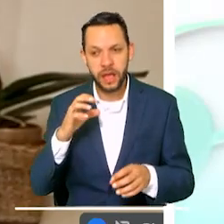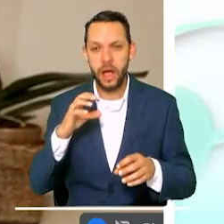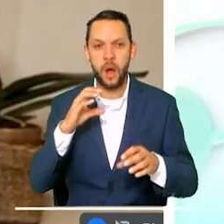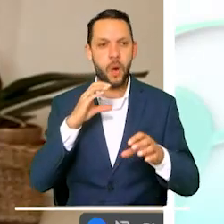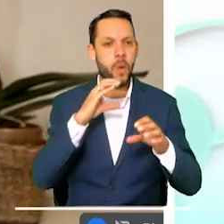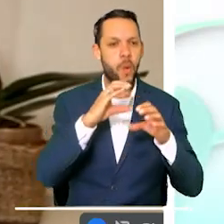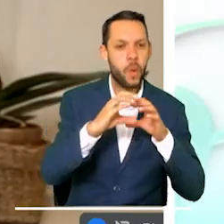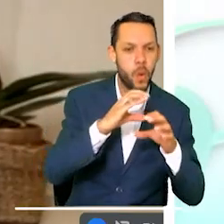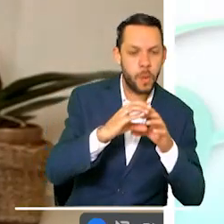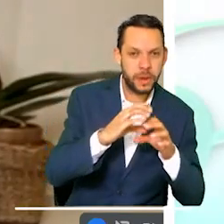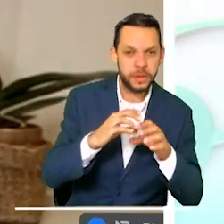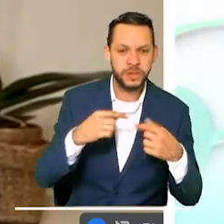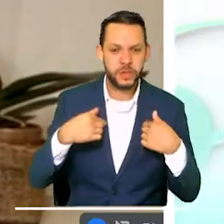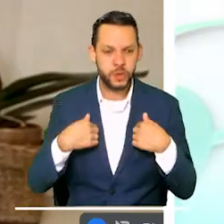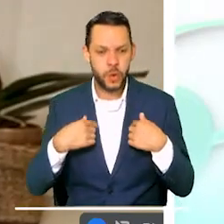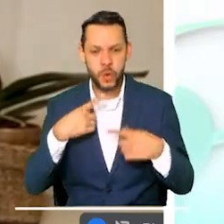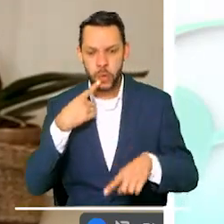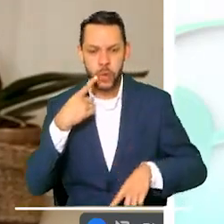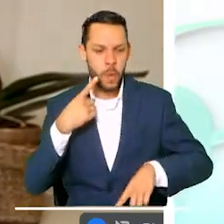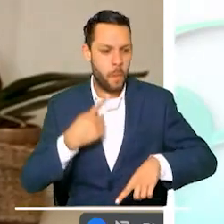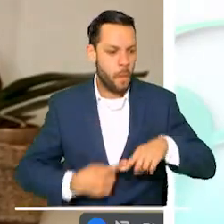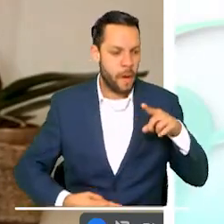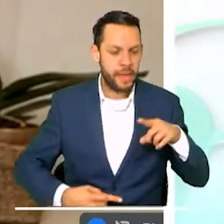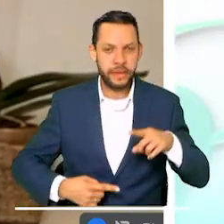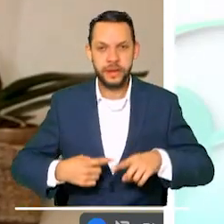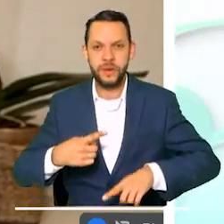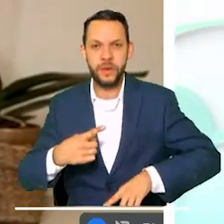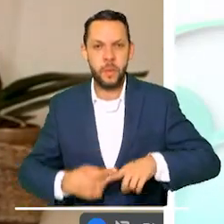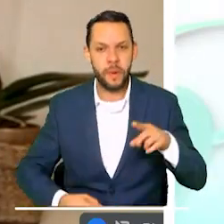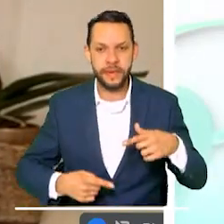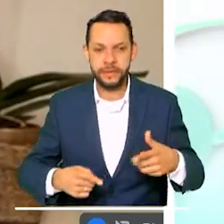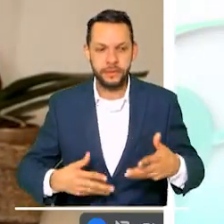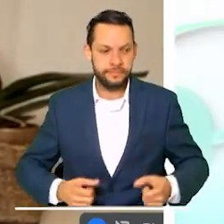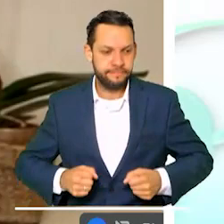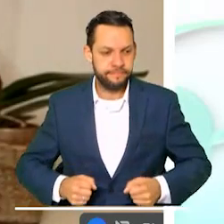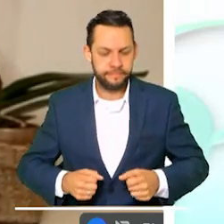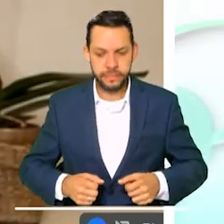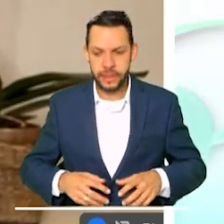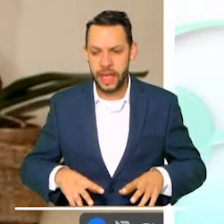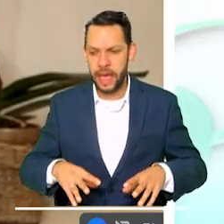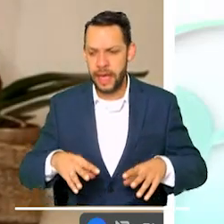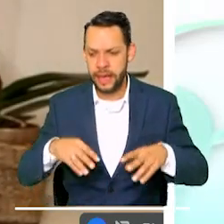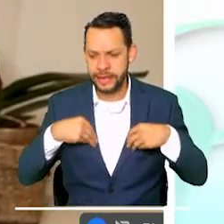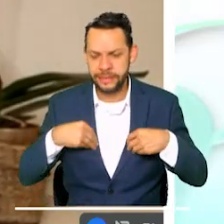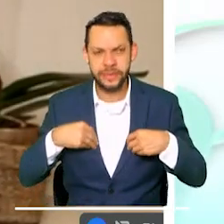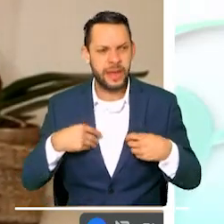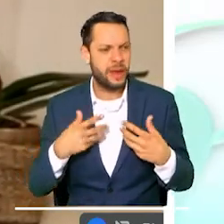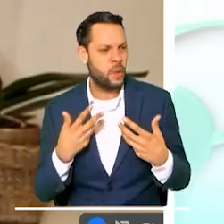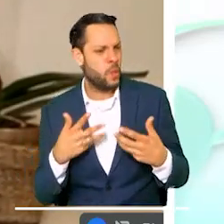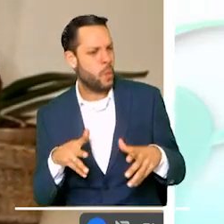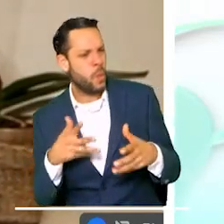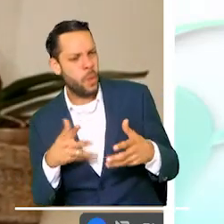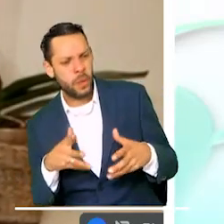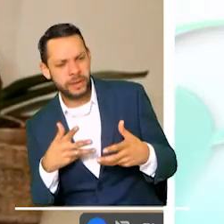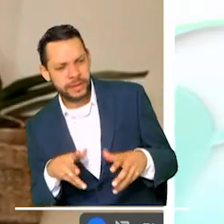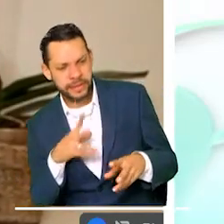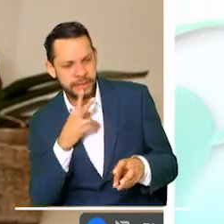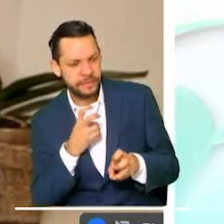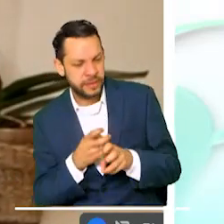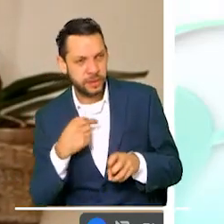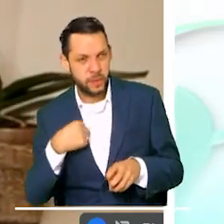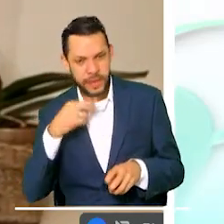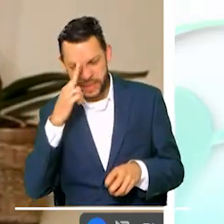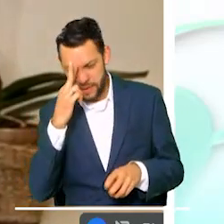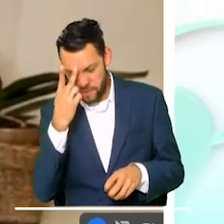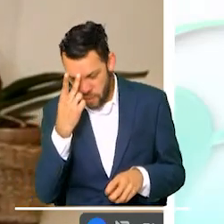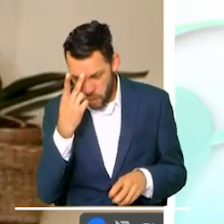de tu incapacidad a veces para doblegarte, para rendirte muchas veces frente a tus errores,